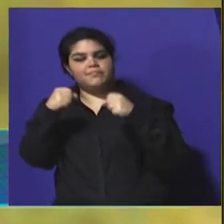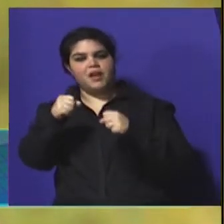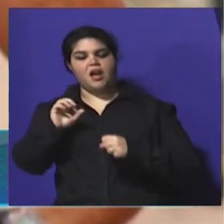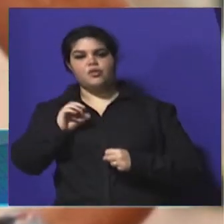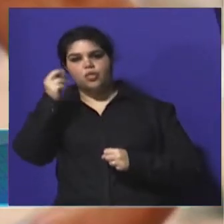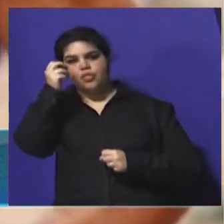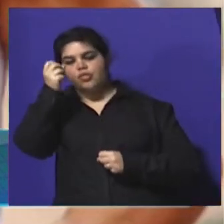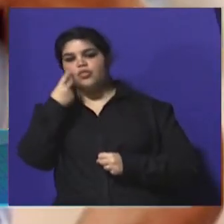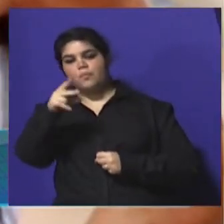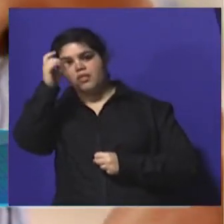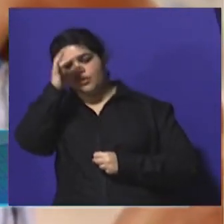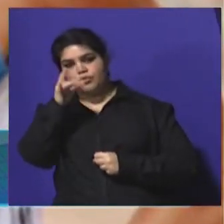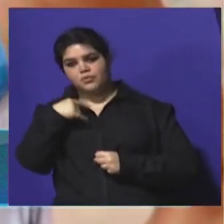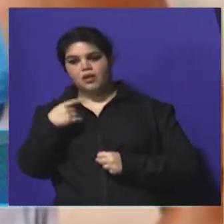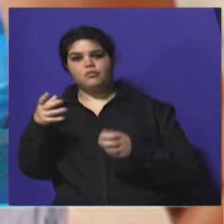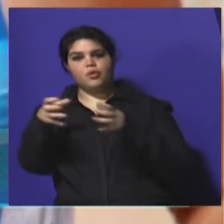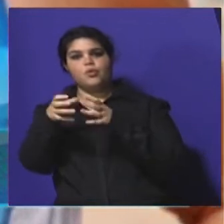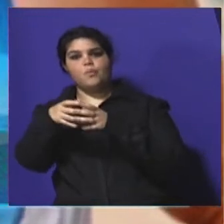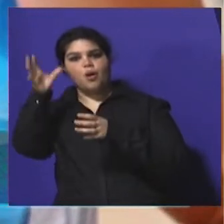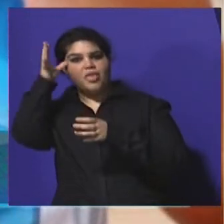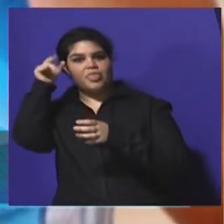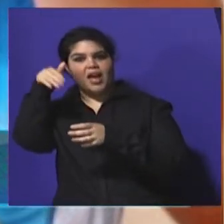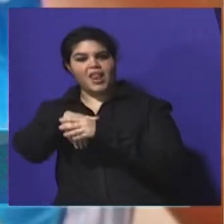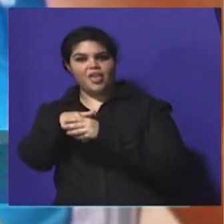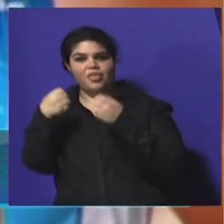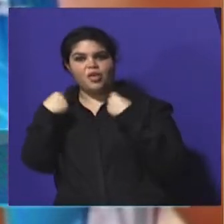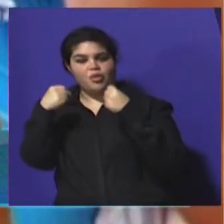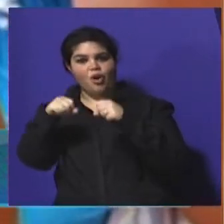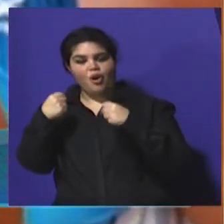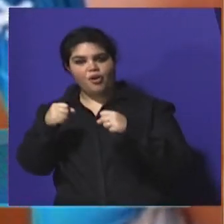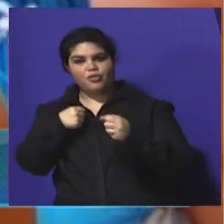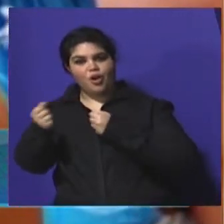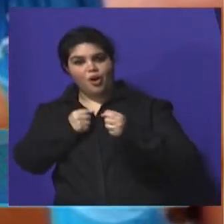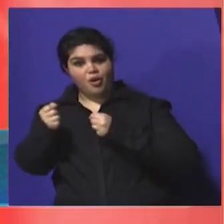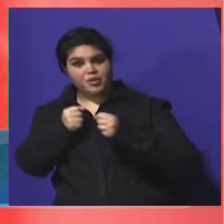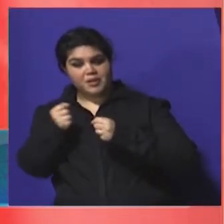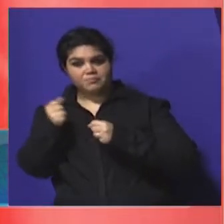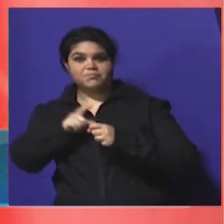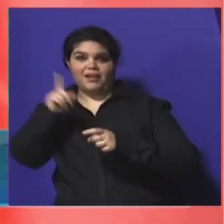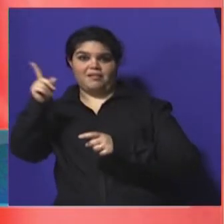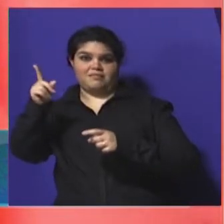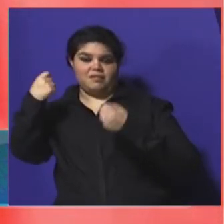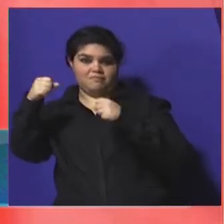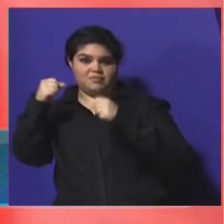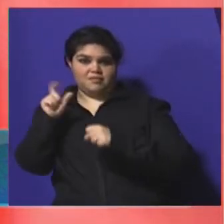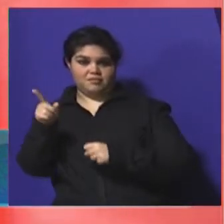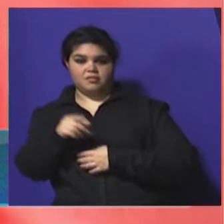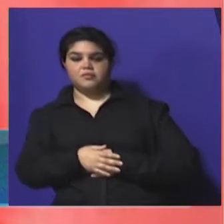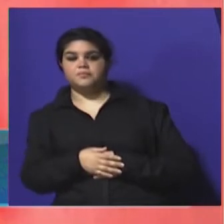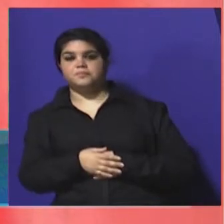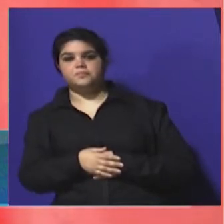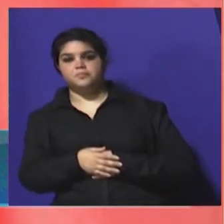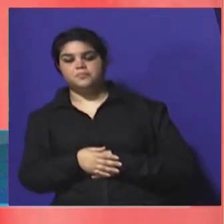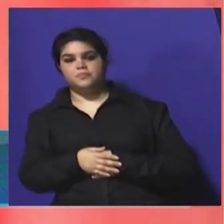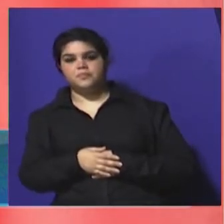de correr en un equipo italiano hacer temporada ya bueno de juniors tuve la suerte y